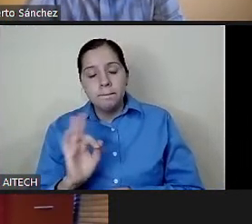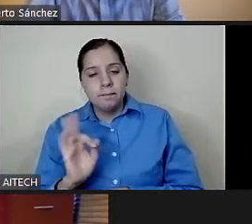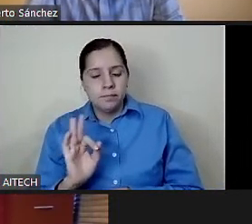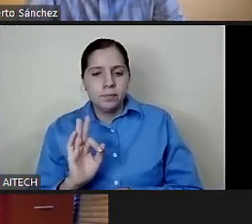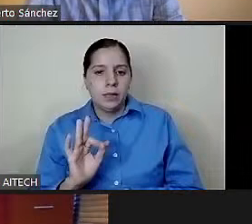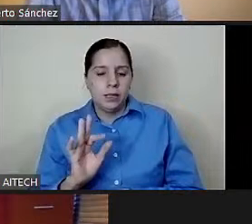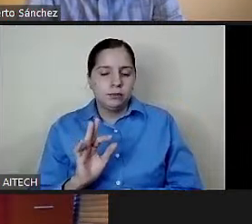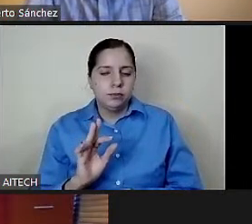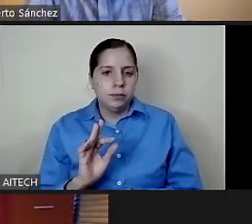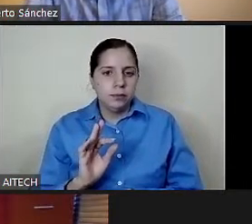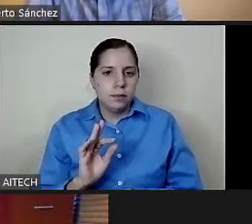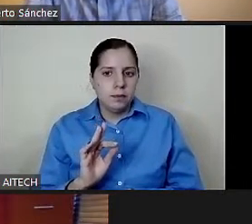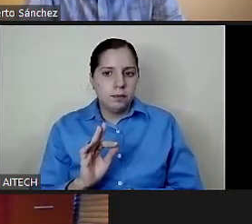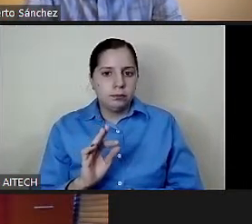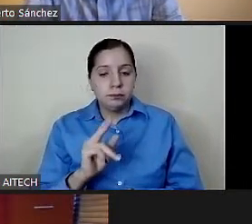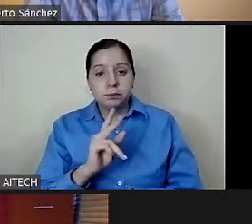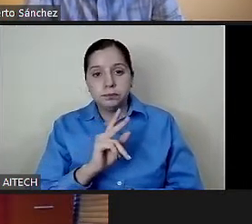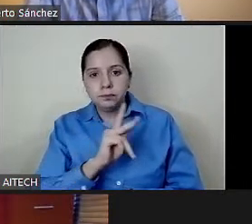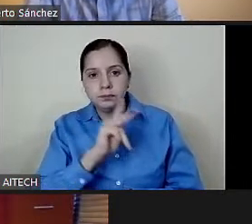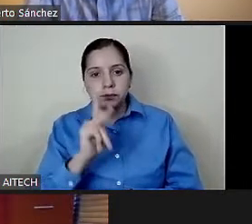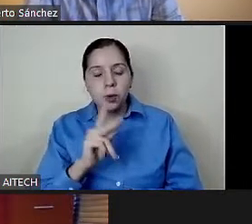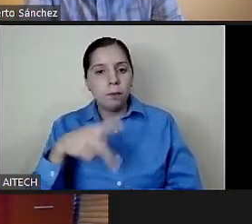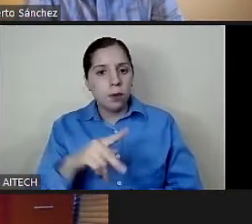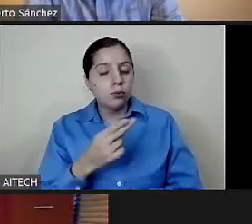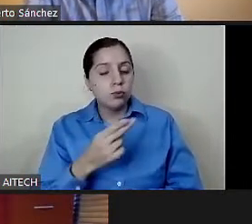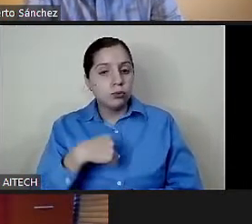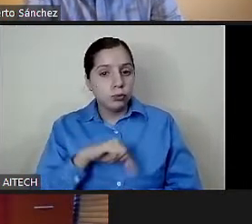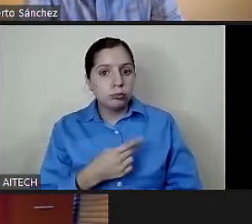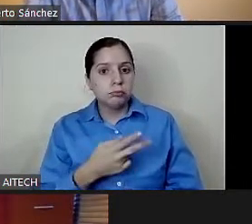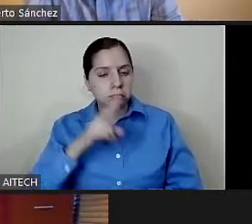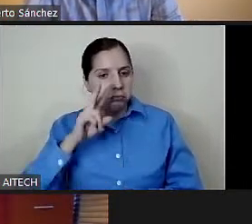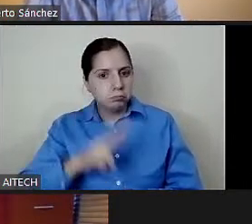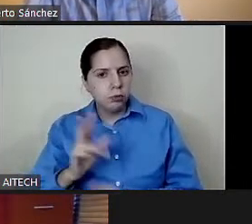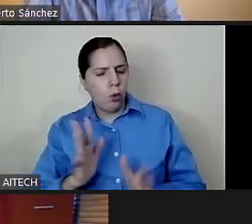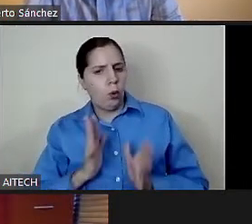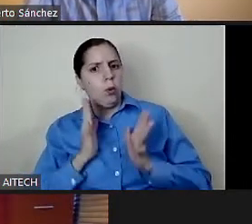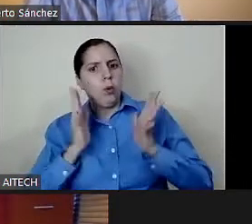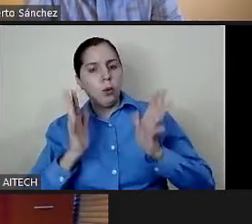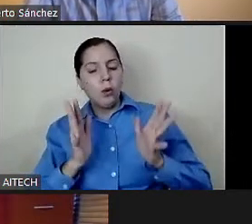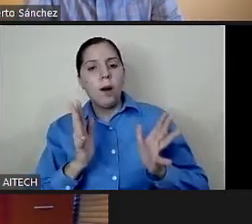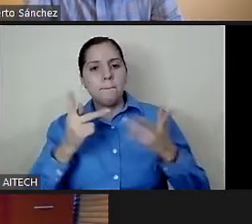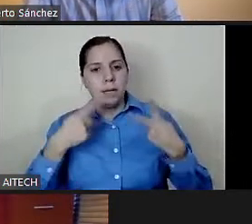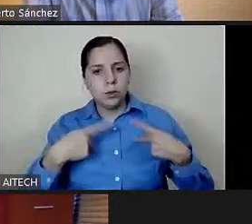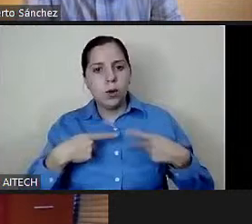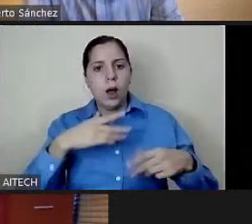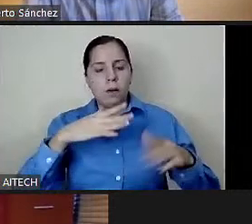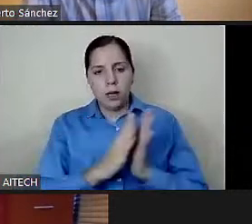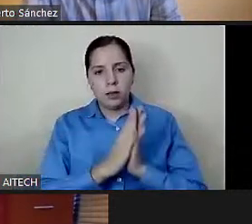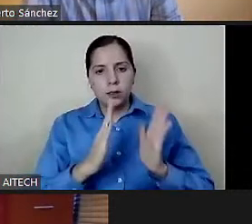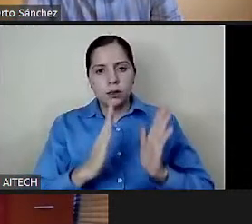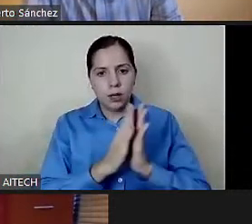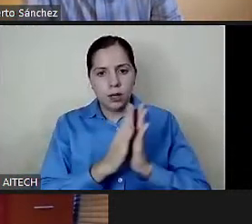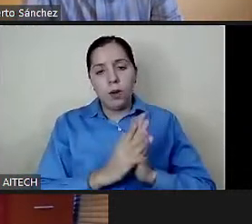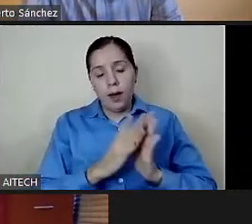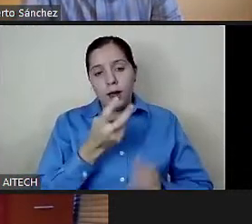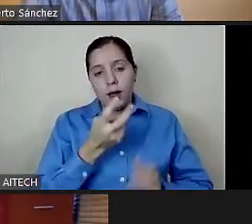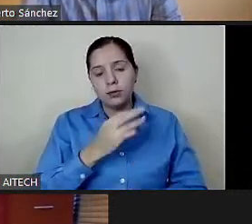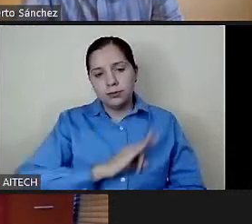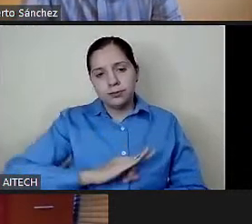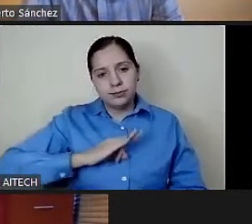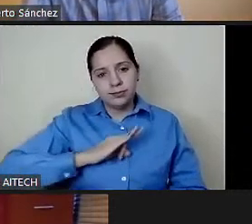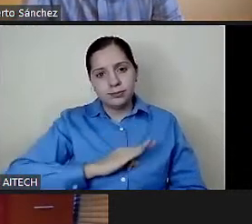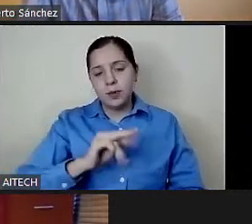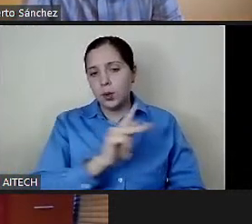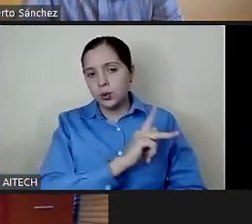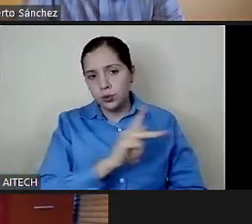aún así pues los números nos han sorprendido. Entonces pues esta es una felicitación para todas estas personas que participaron, y también pues